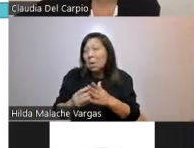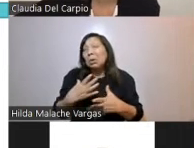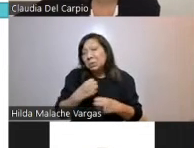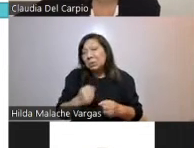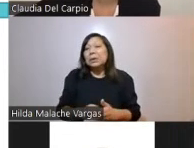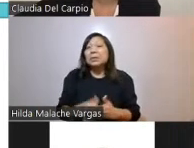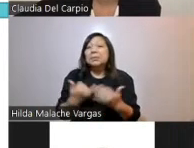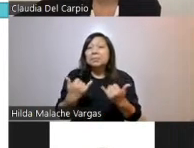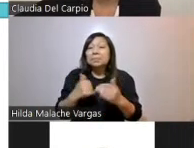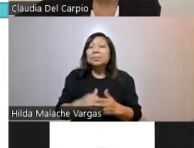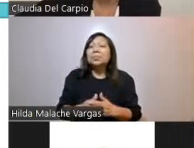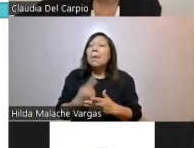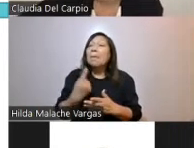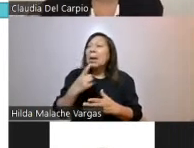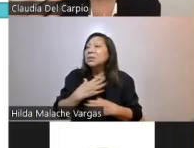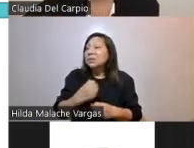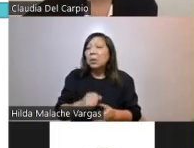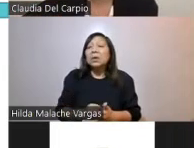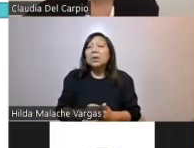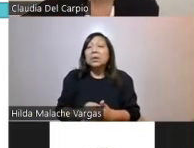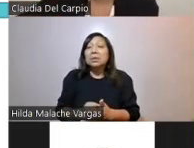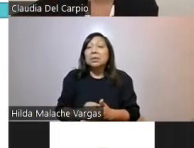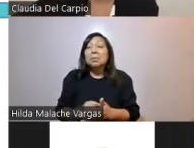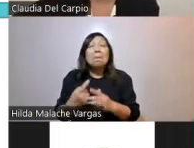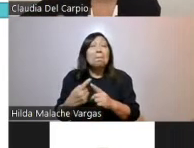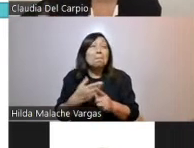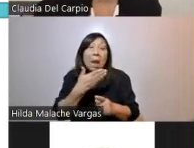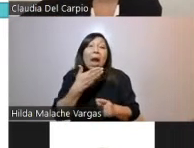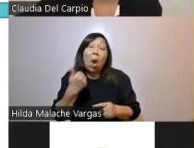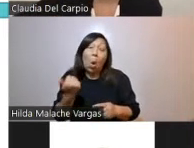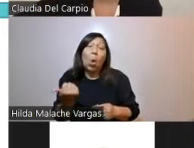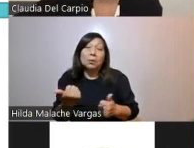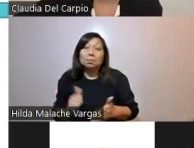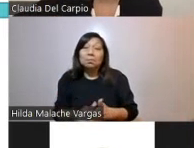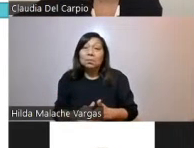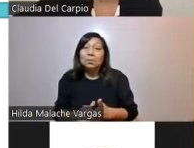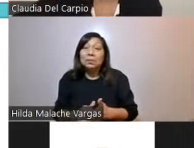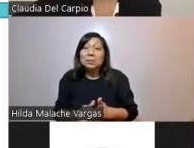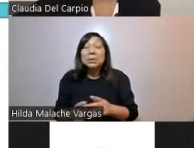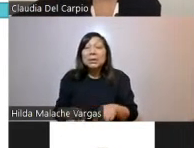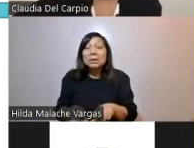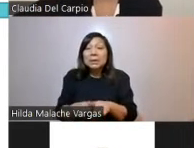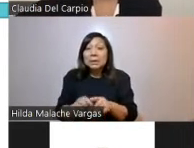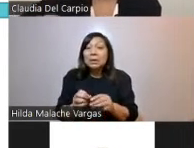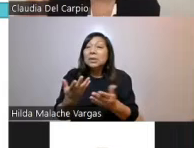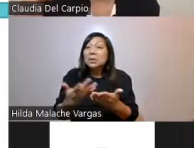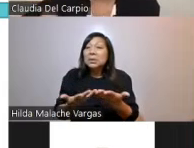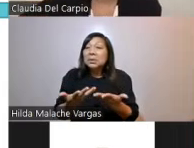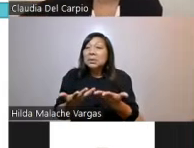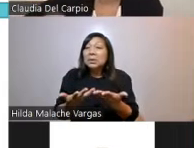con nuestra salud íntima y es el más amigable, uno de los más amigables con el ambiente también. Suele estar hecha